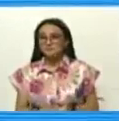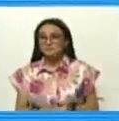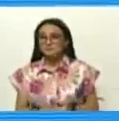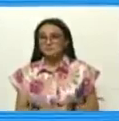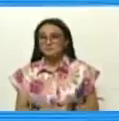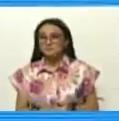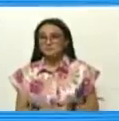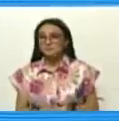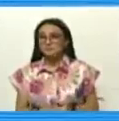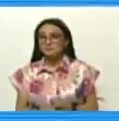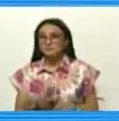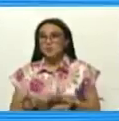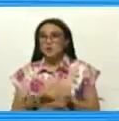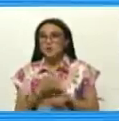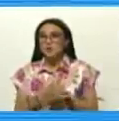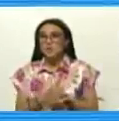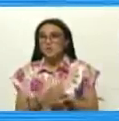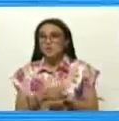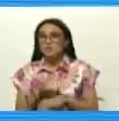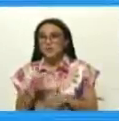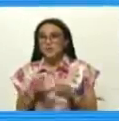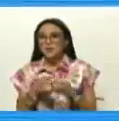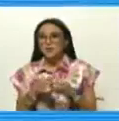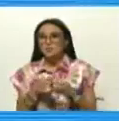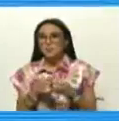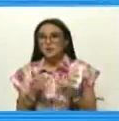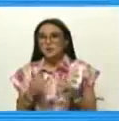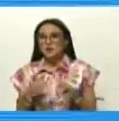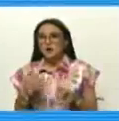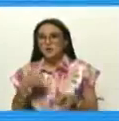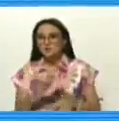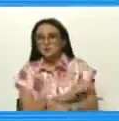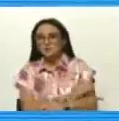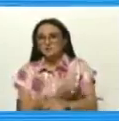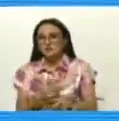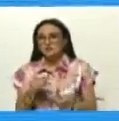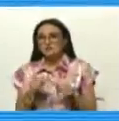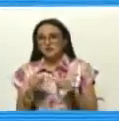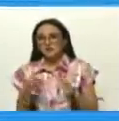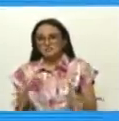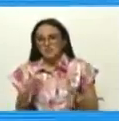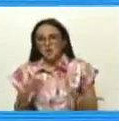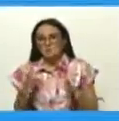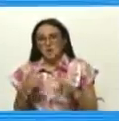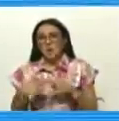que por culpa de divisiones de la izquierda, la derecha siga gobernando en algunos países.